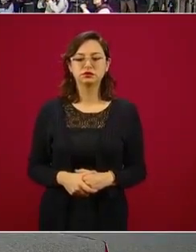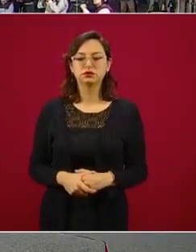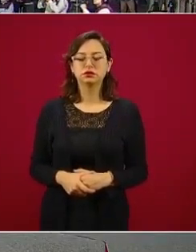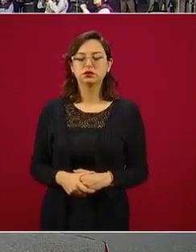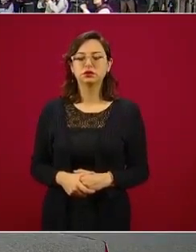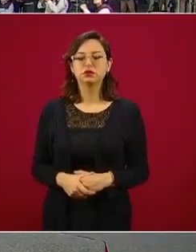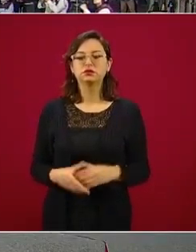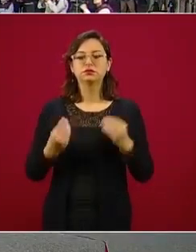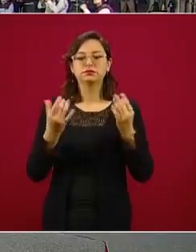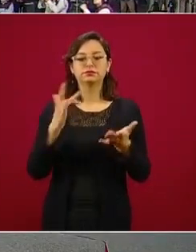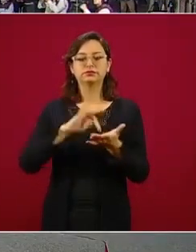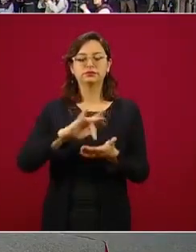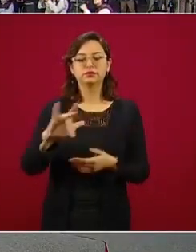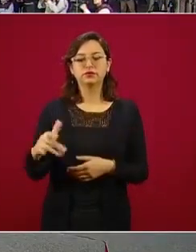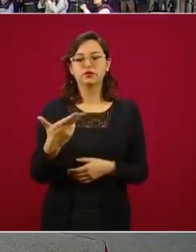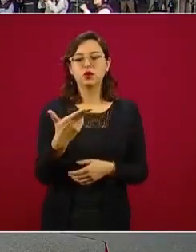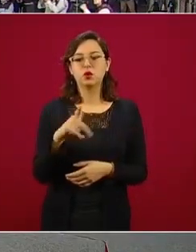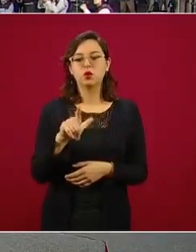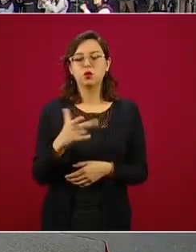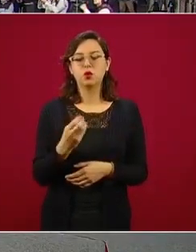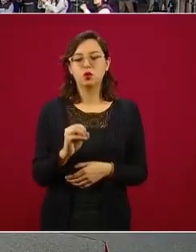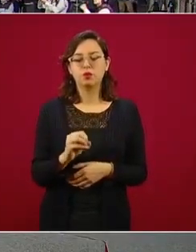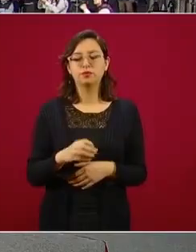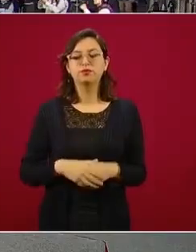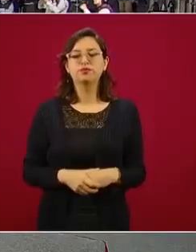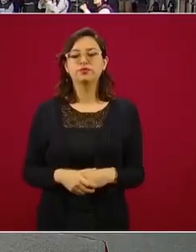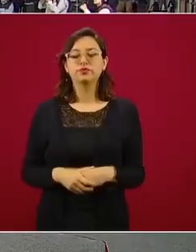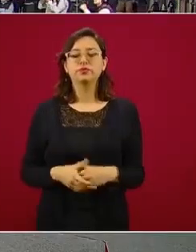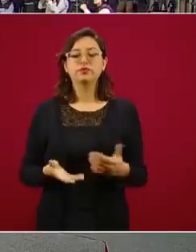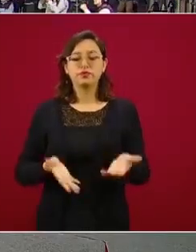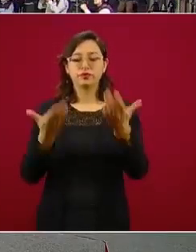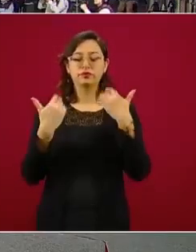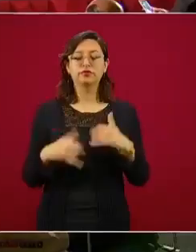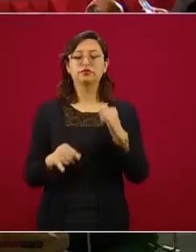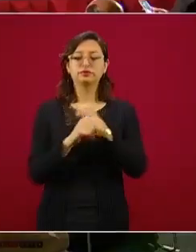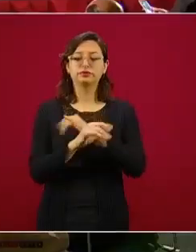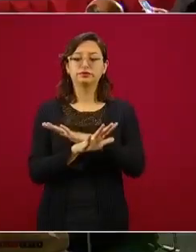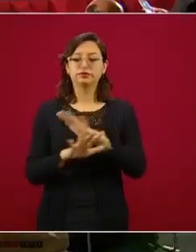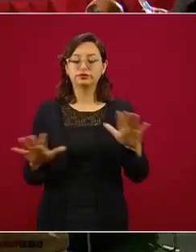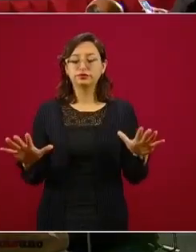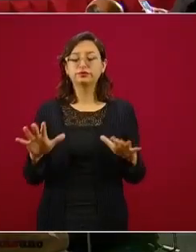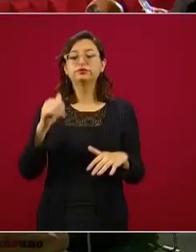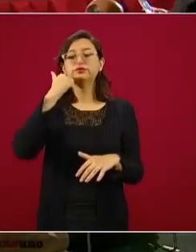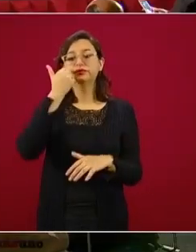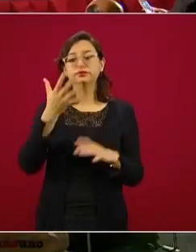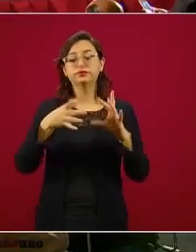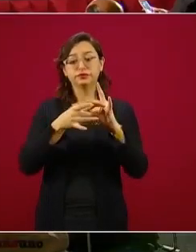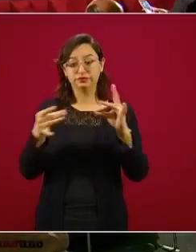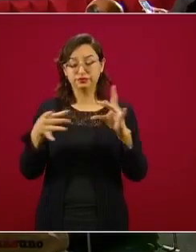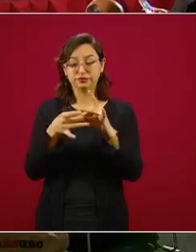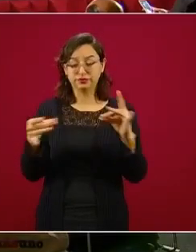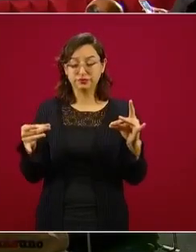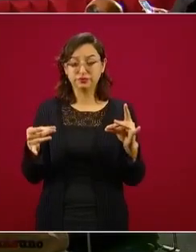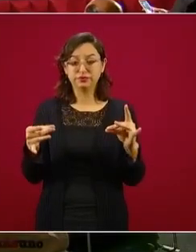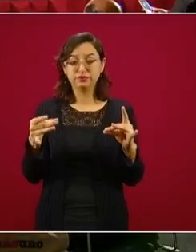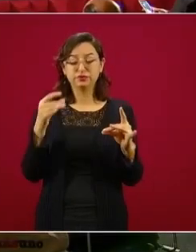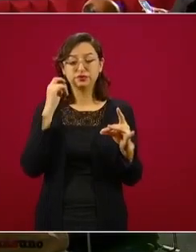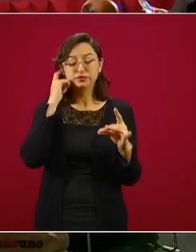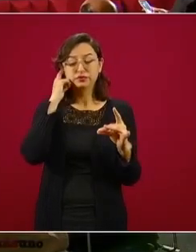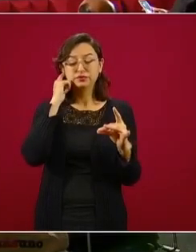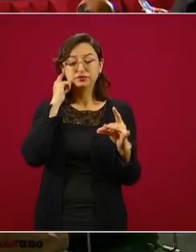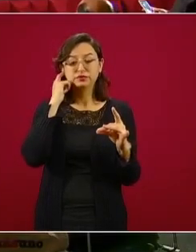Muchas gracias, Hugo. La siguiente información quiero señalarles de principio que se va a